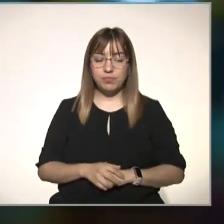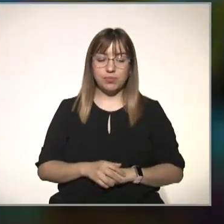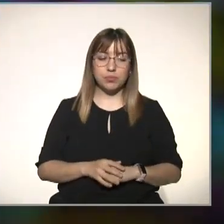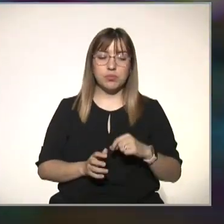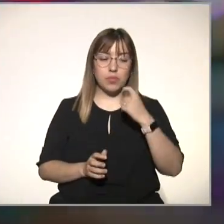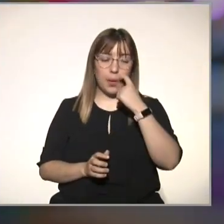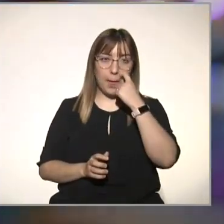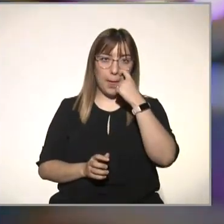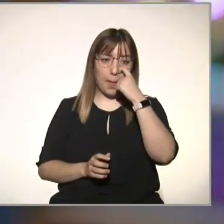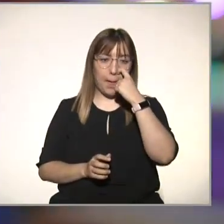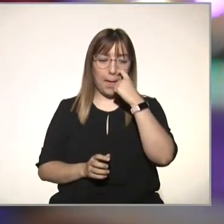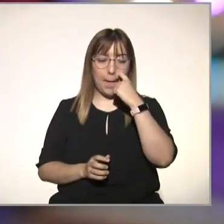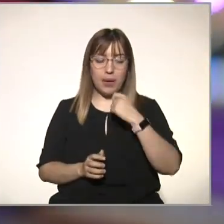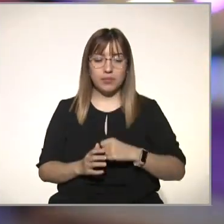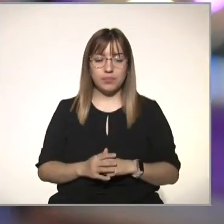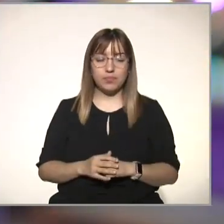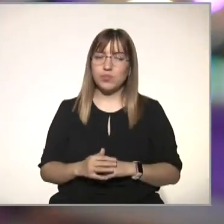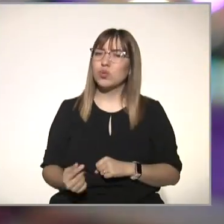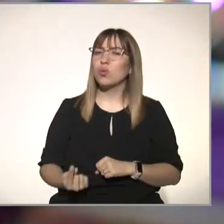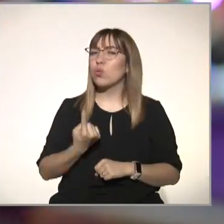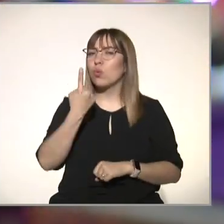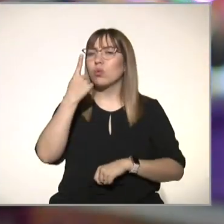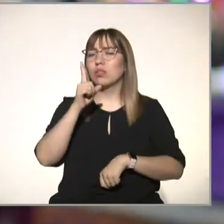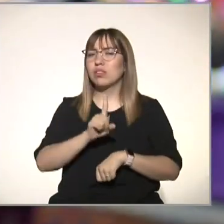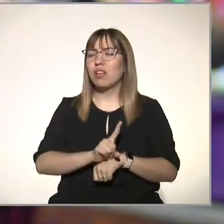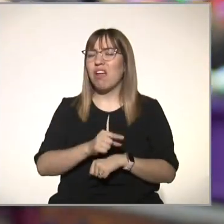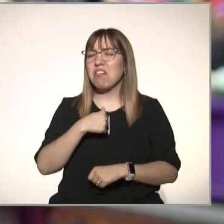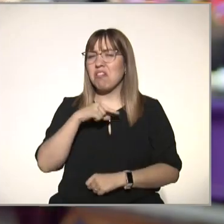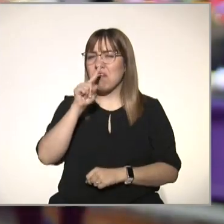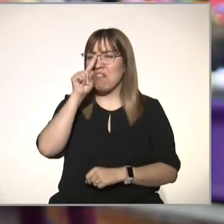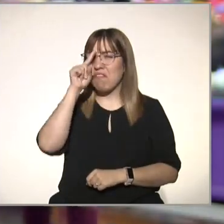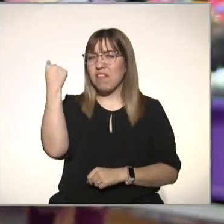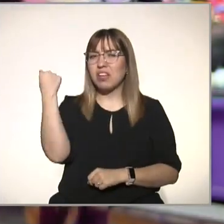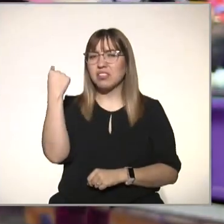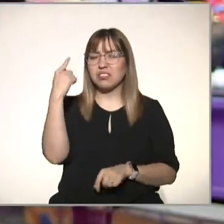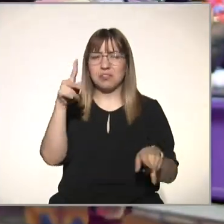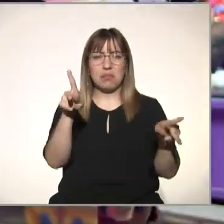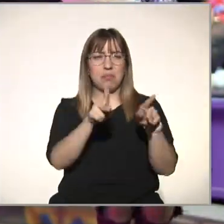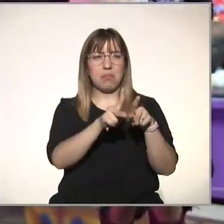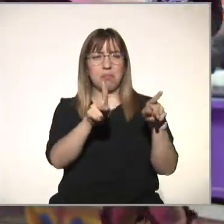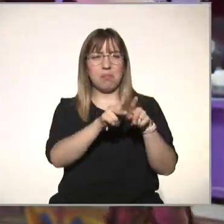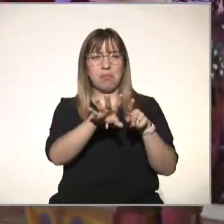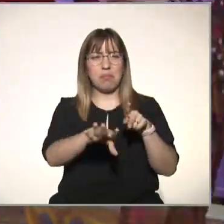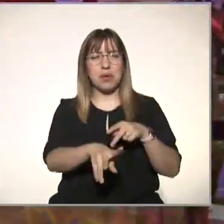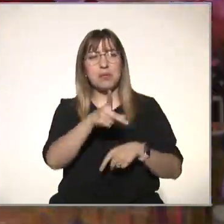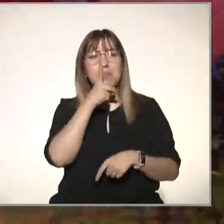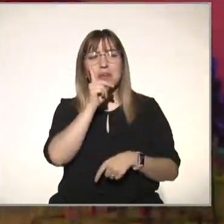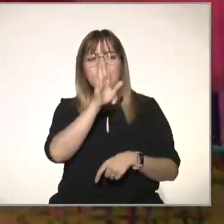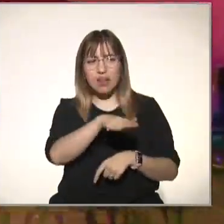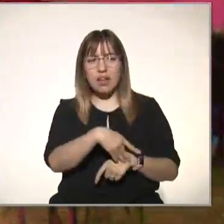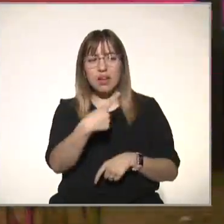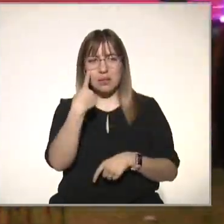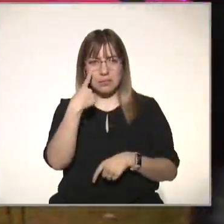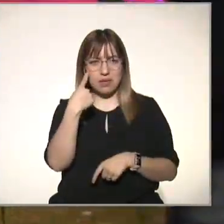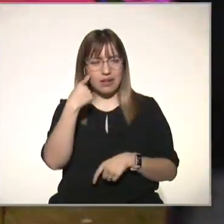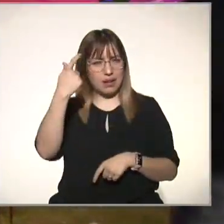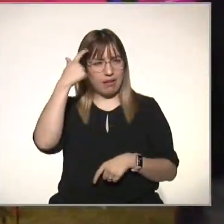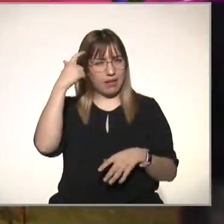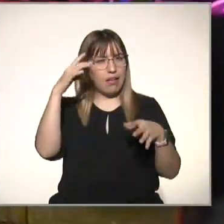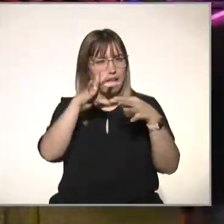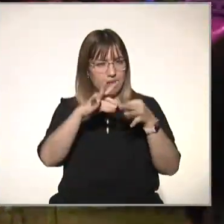Un día se me hizo fácil decirle a una de mis primas lo que sucedía en mi cabecita.